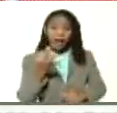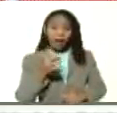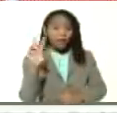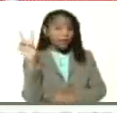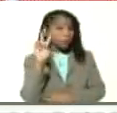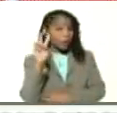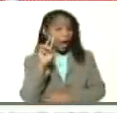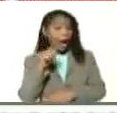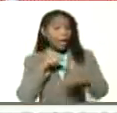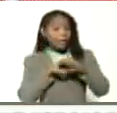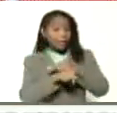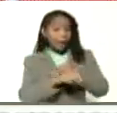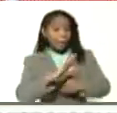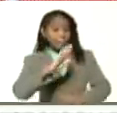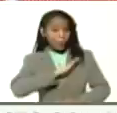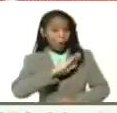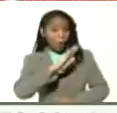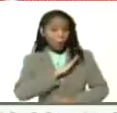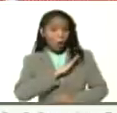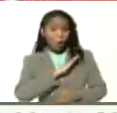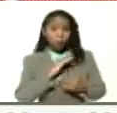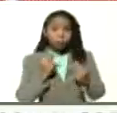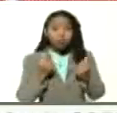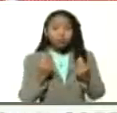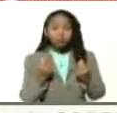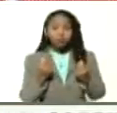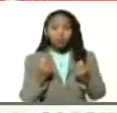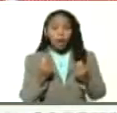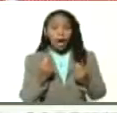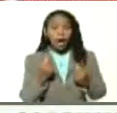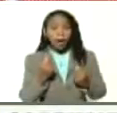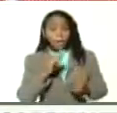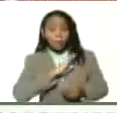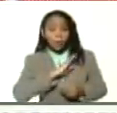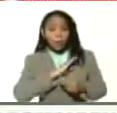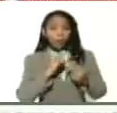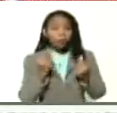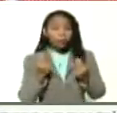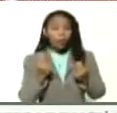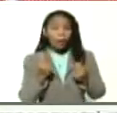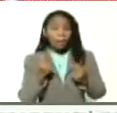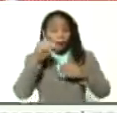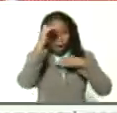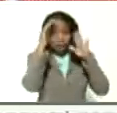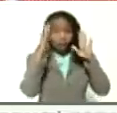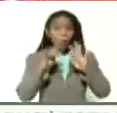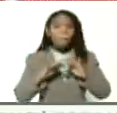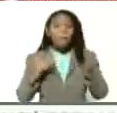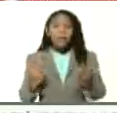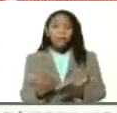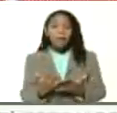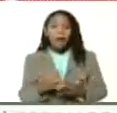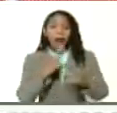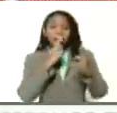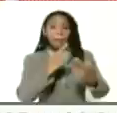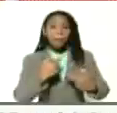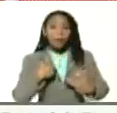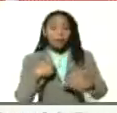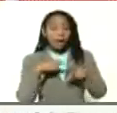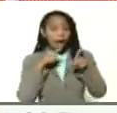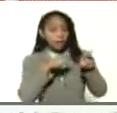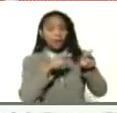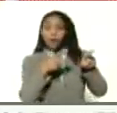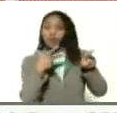Venezuela acceda a su patrimonio, a su dinero, para atender la pandemia, la respuesta es